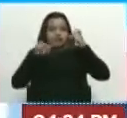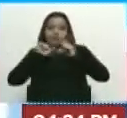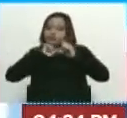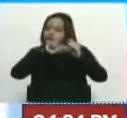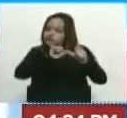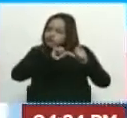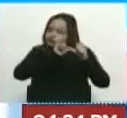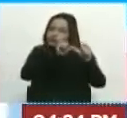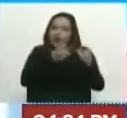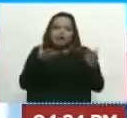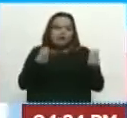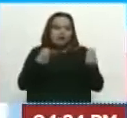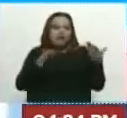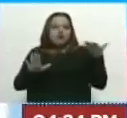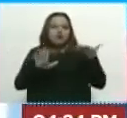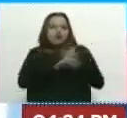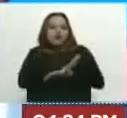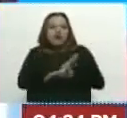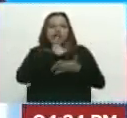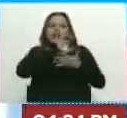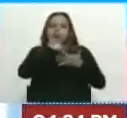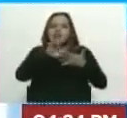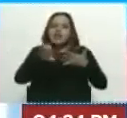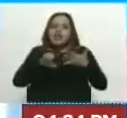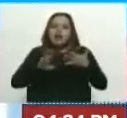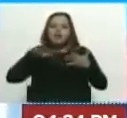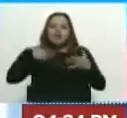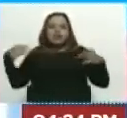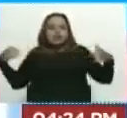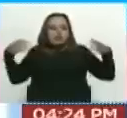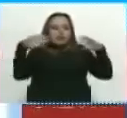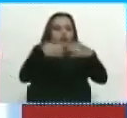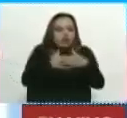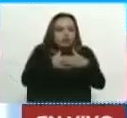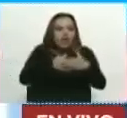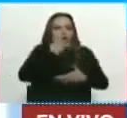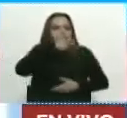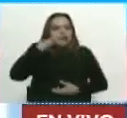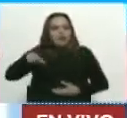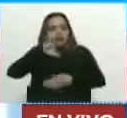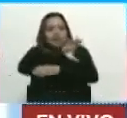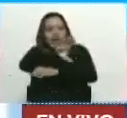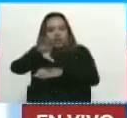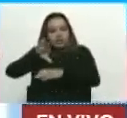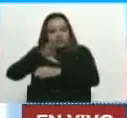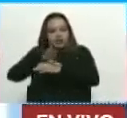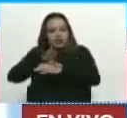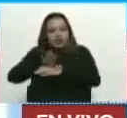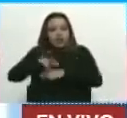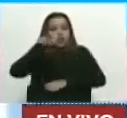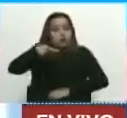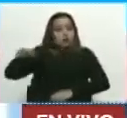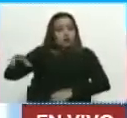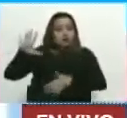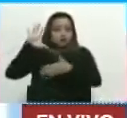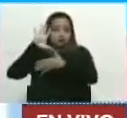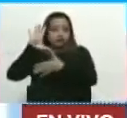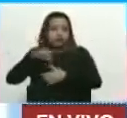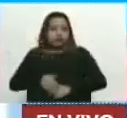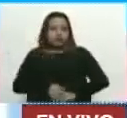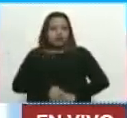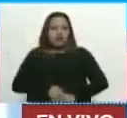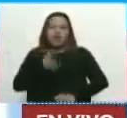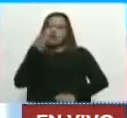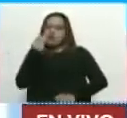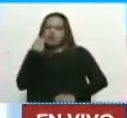mucho sobre las estrategias para reunir los pueblos caribeños y los pueblos del continente. Y muchas de